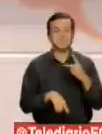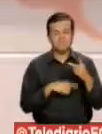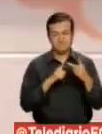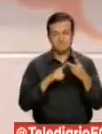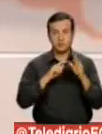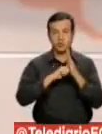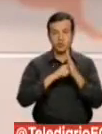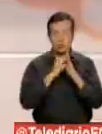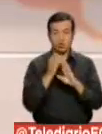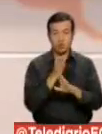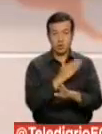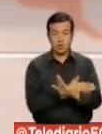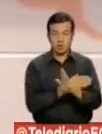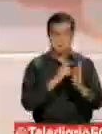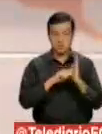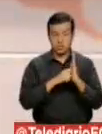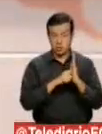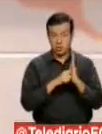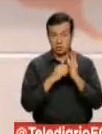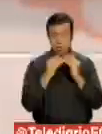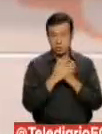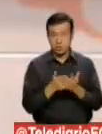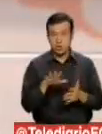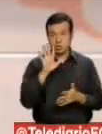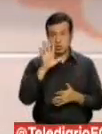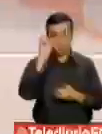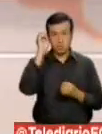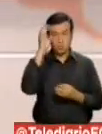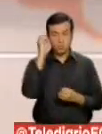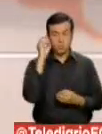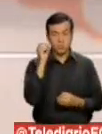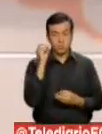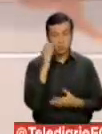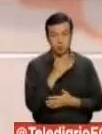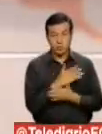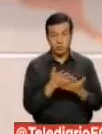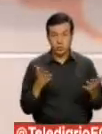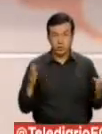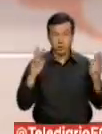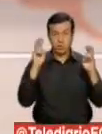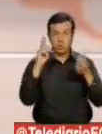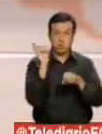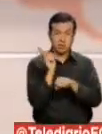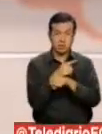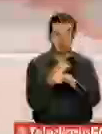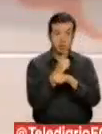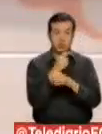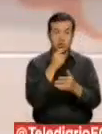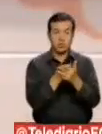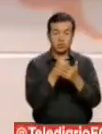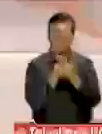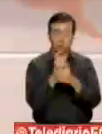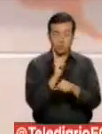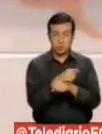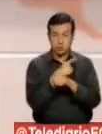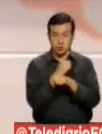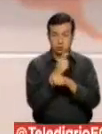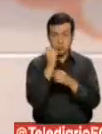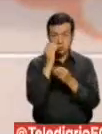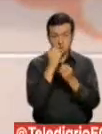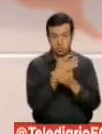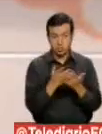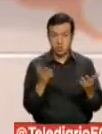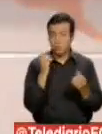Contraloría anteriormente se hicieron 5 informes sobre los helicópteros, la adquisición de los helicópteros DRUF. Y